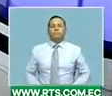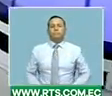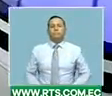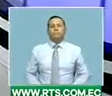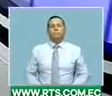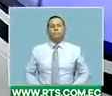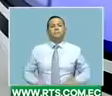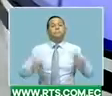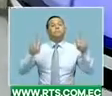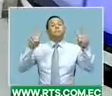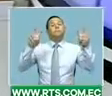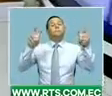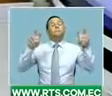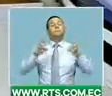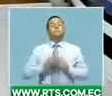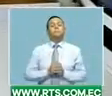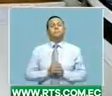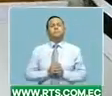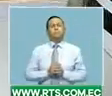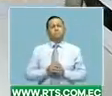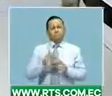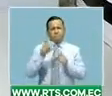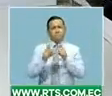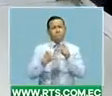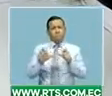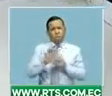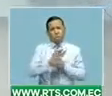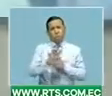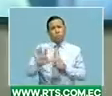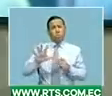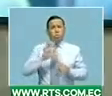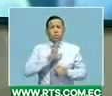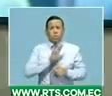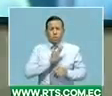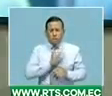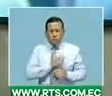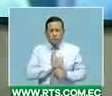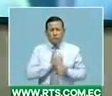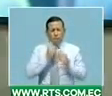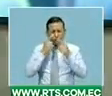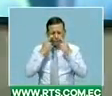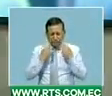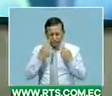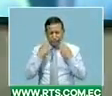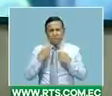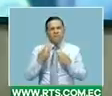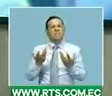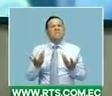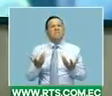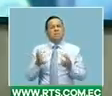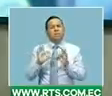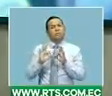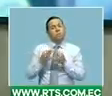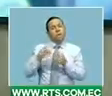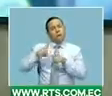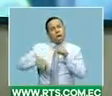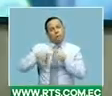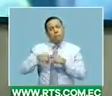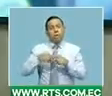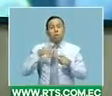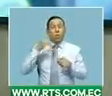De la consternación y el dolor de sus familiares y amigos, fueron sepultados los restos de la menor de 16 años de